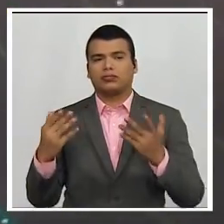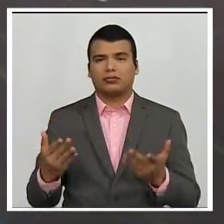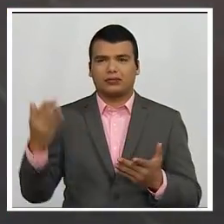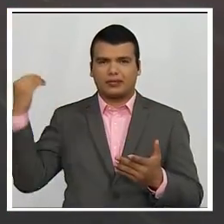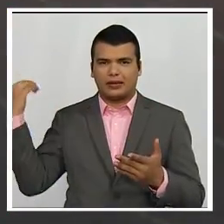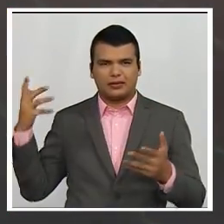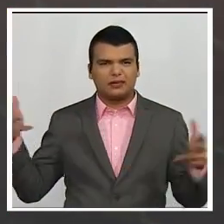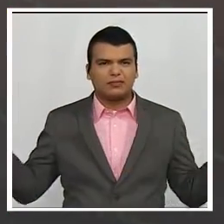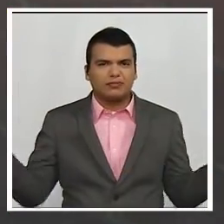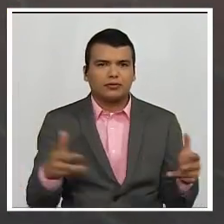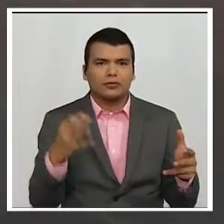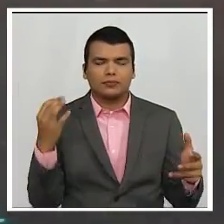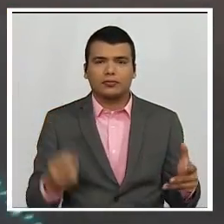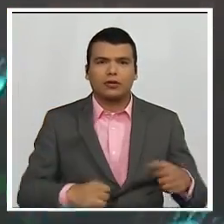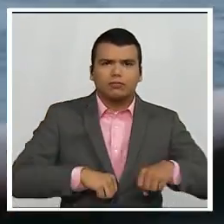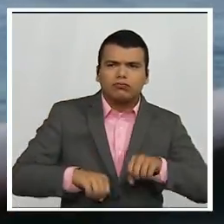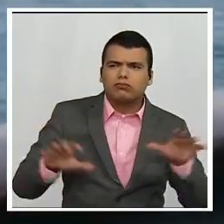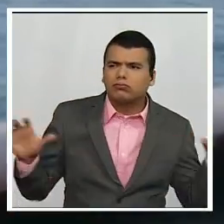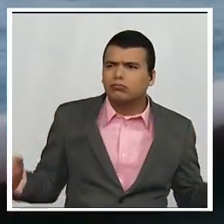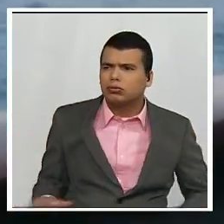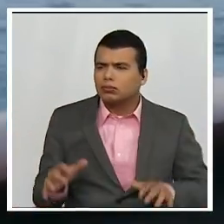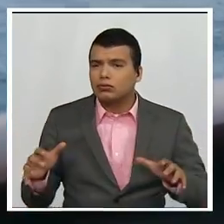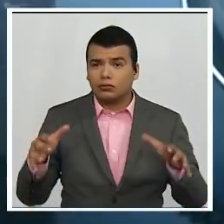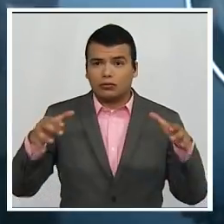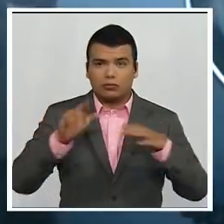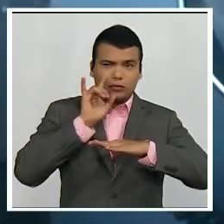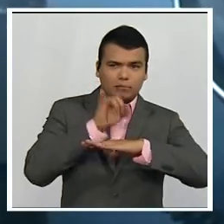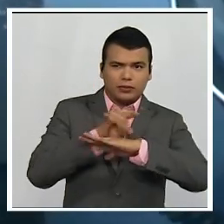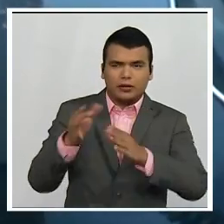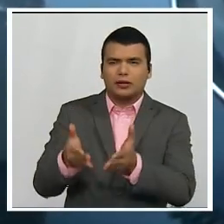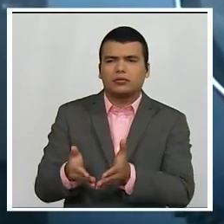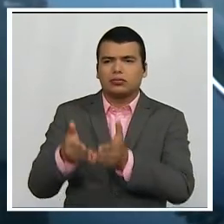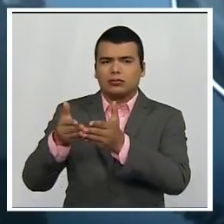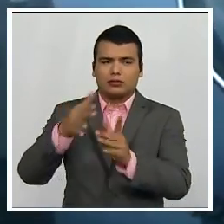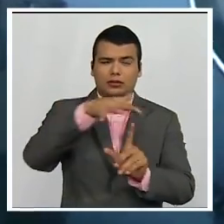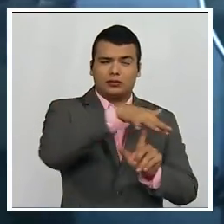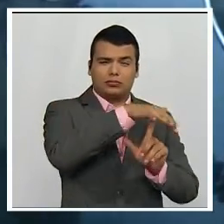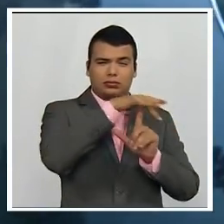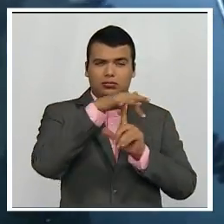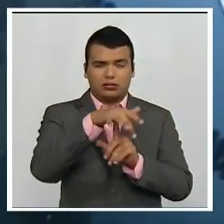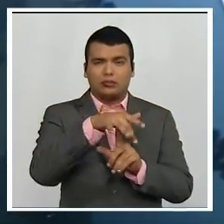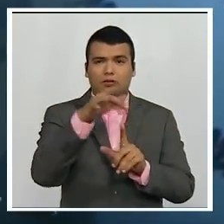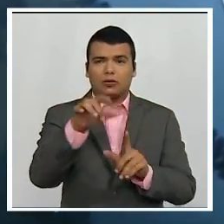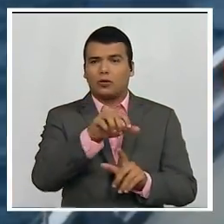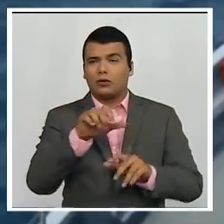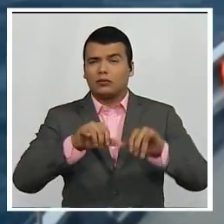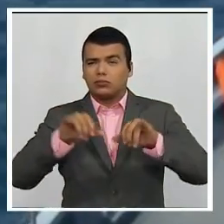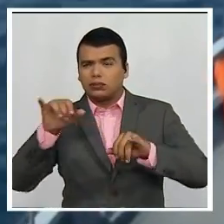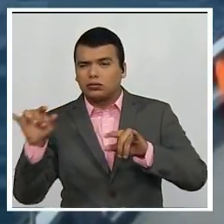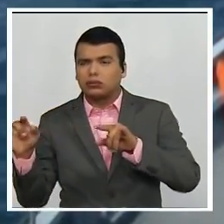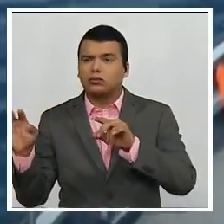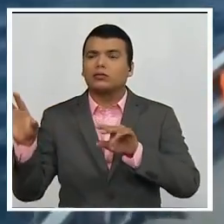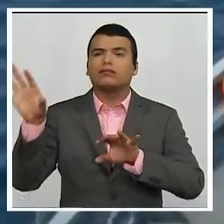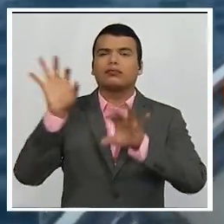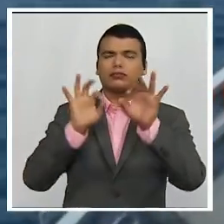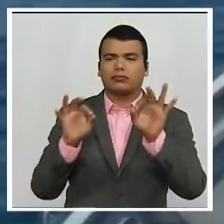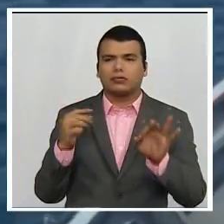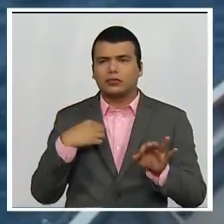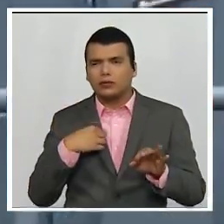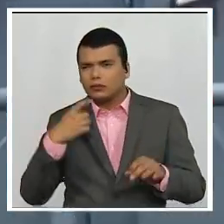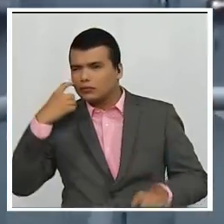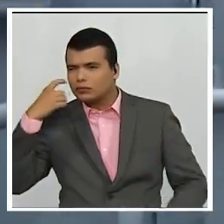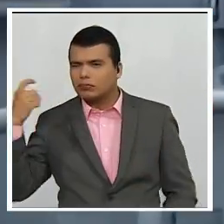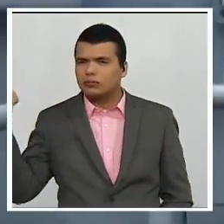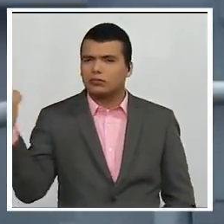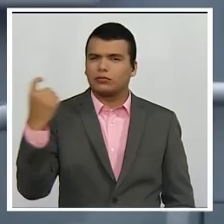haber sido rescatados en un gigantesco operativo entre la armada nacional la fuerza aérea y un helicóptero particular que fue contratado para adelantar las labores en